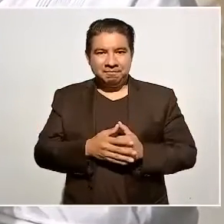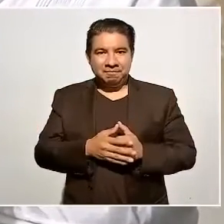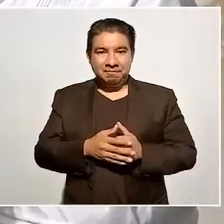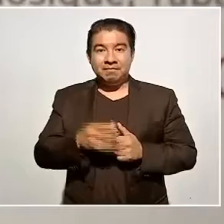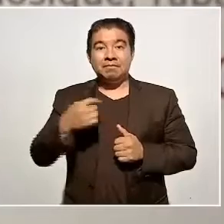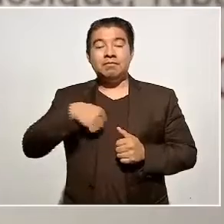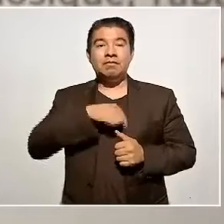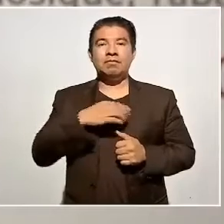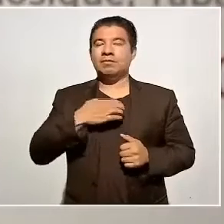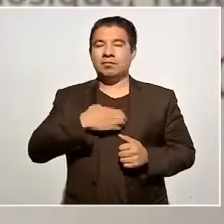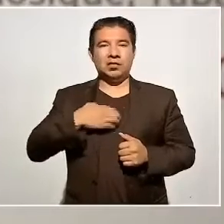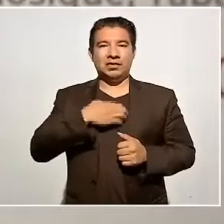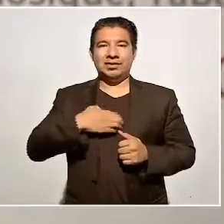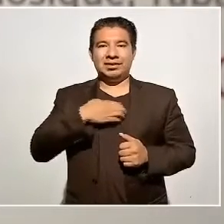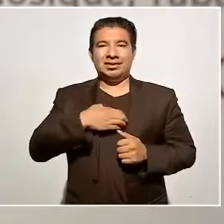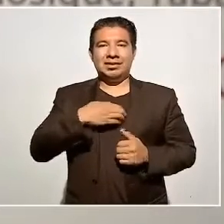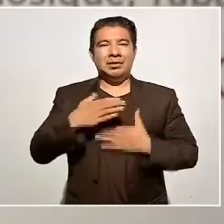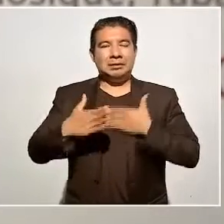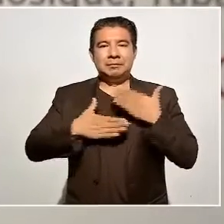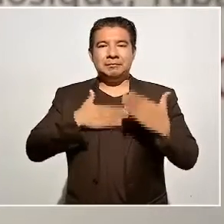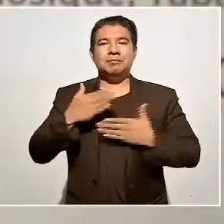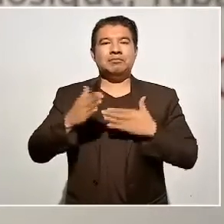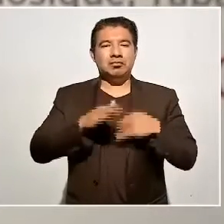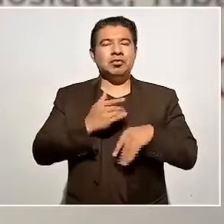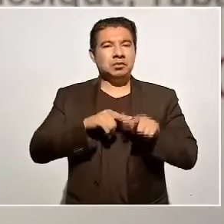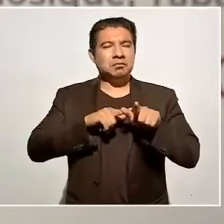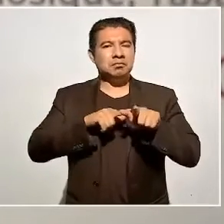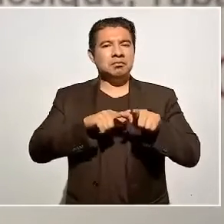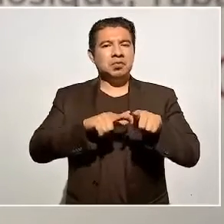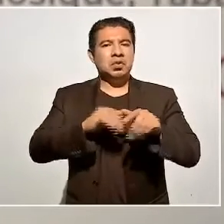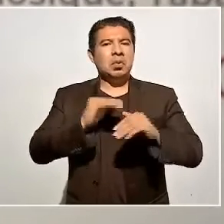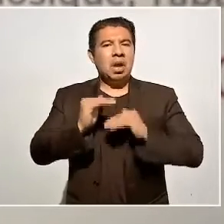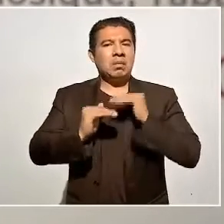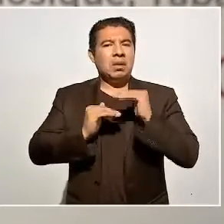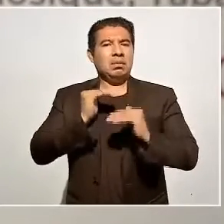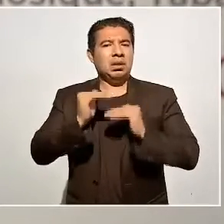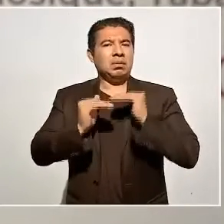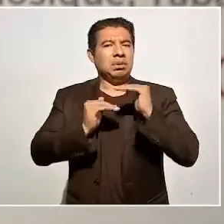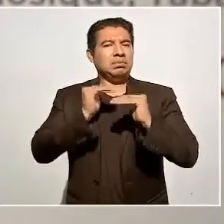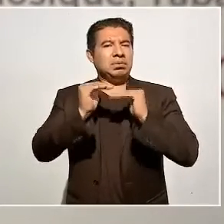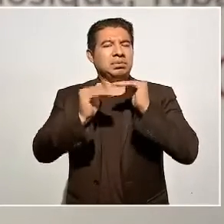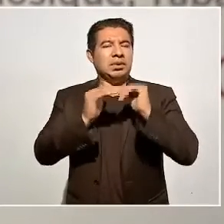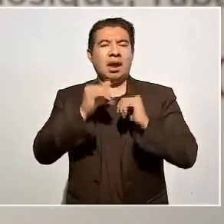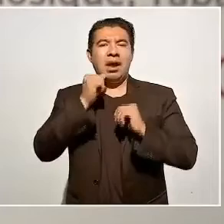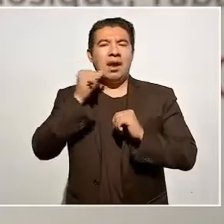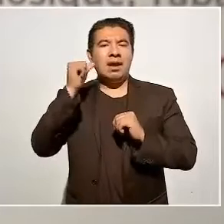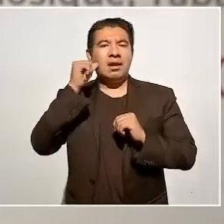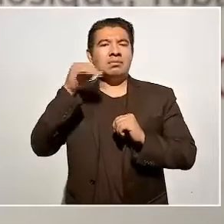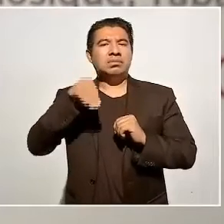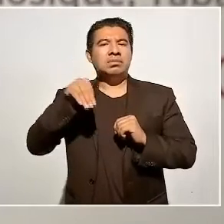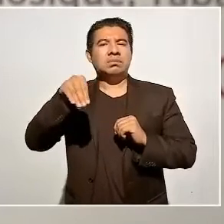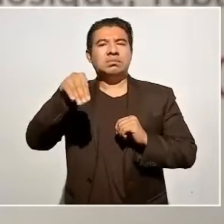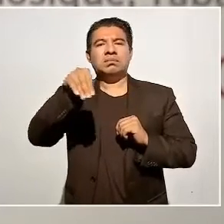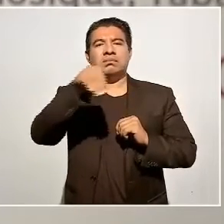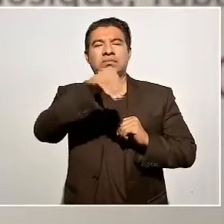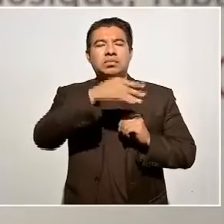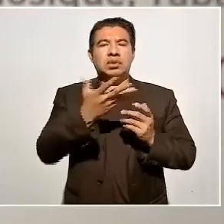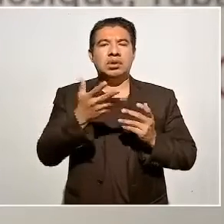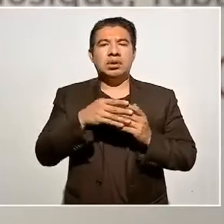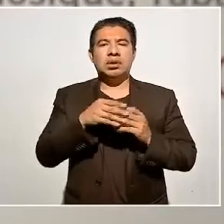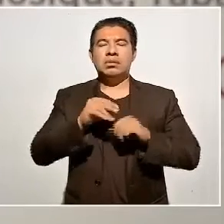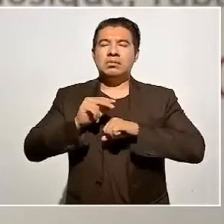contentos porque se está avanzando. Ayer comenzamos una gira